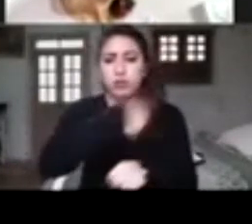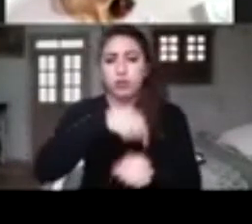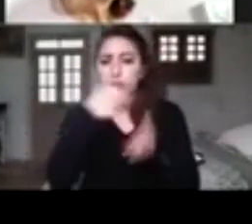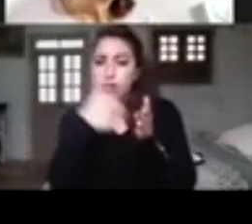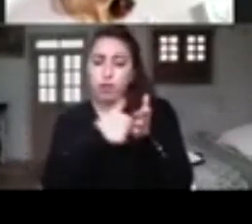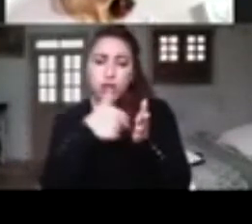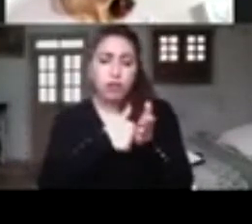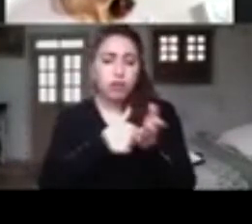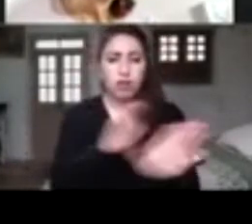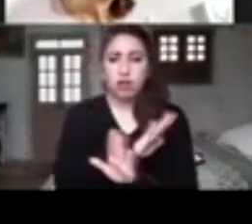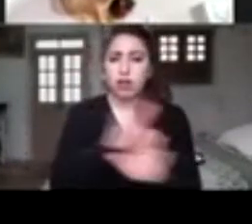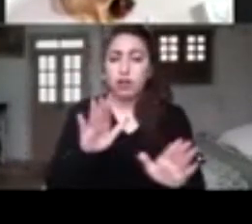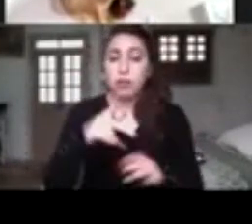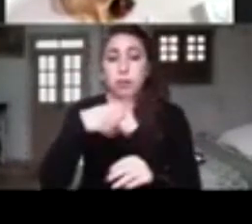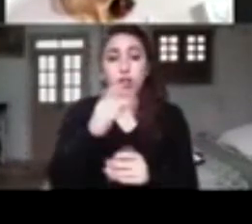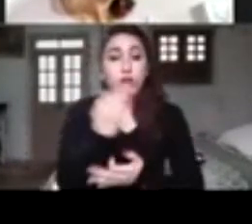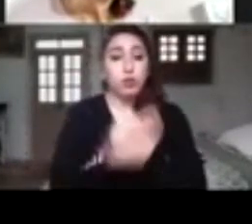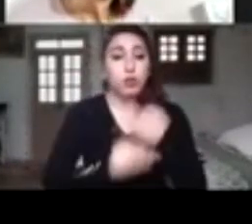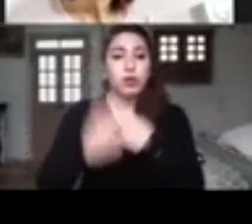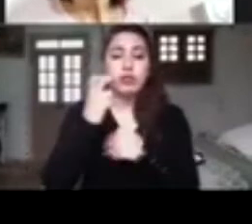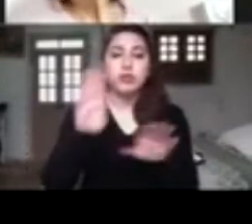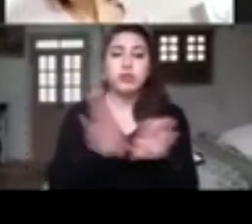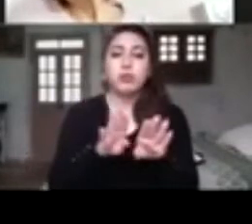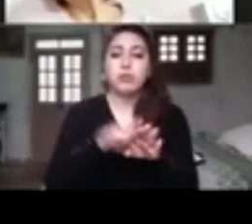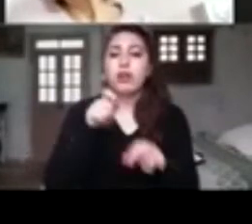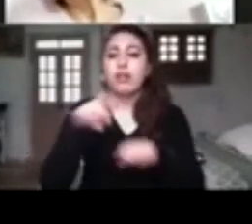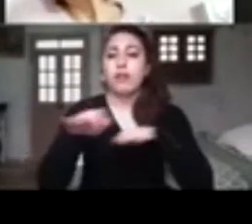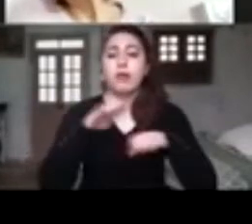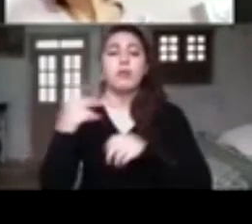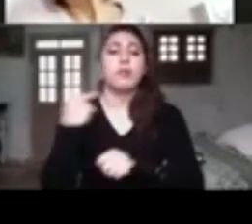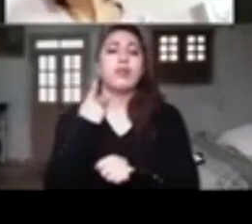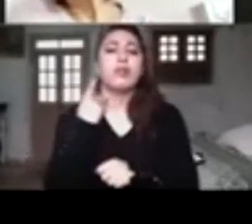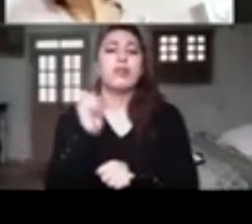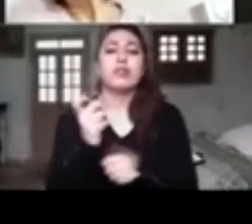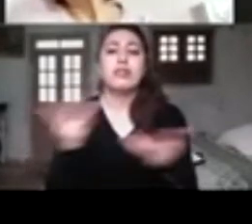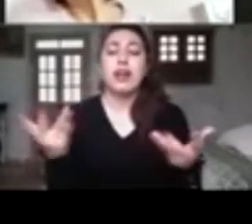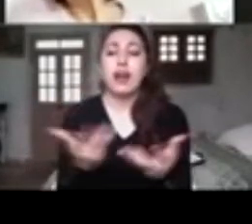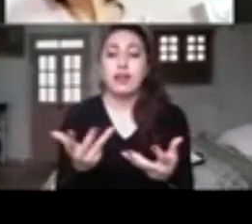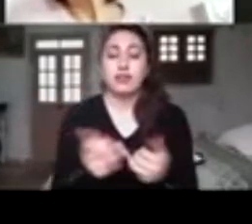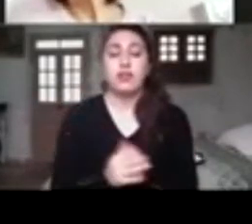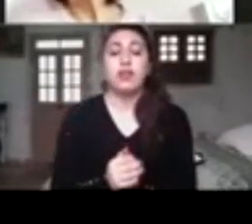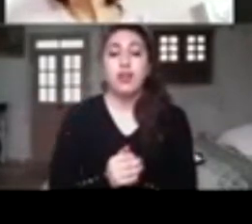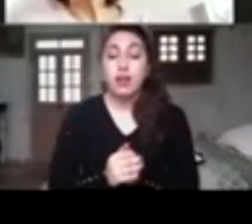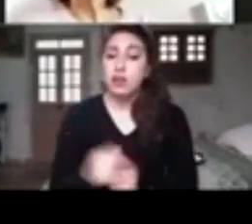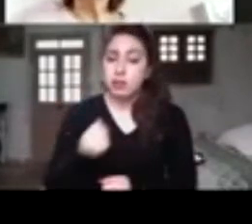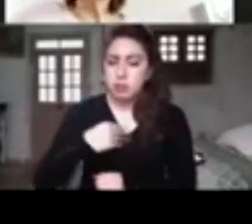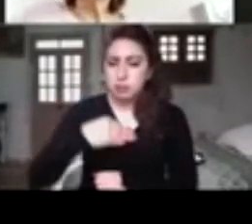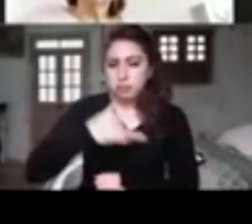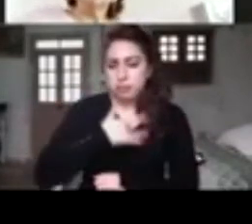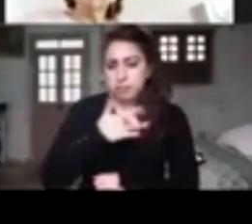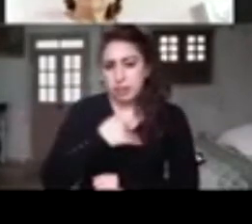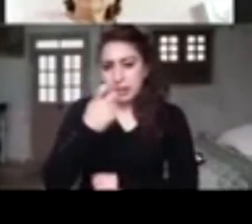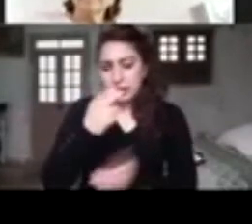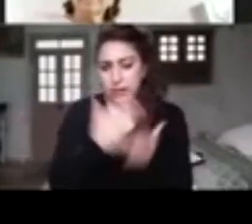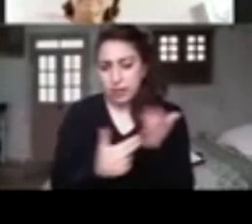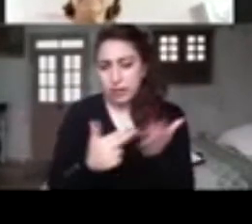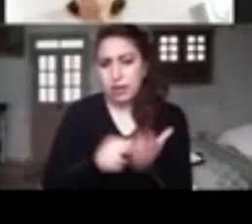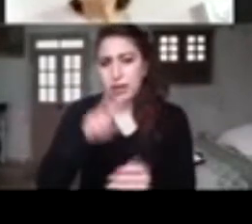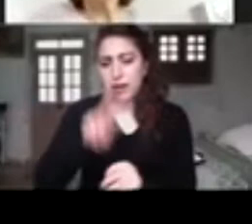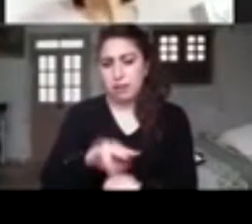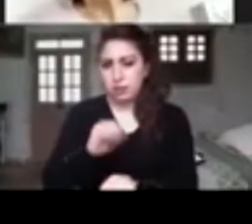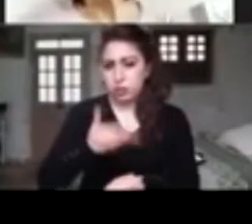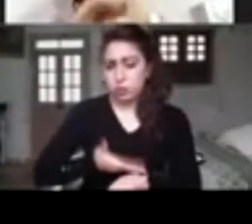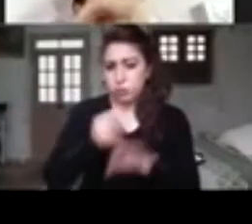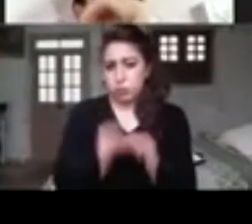ámbitos legislativos. Y me parece muy relevante este taller. Y en ese sentido, pues